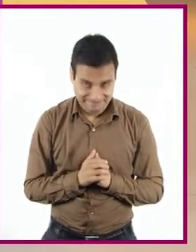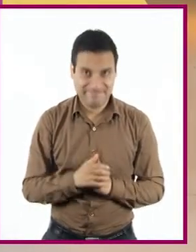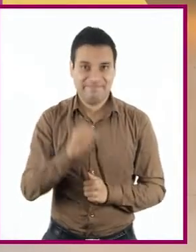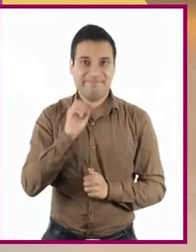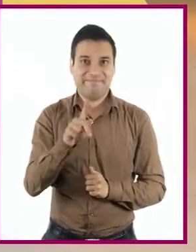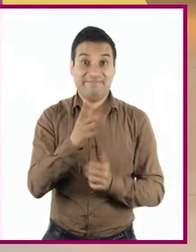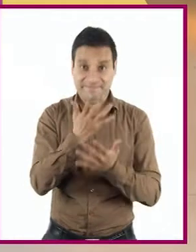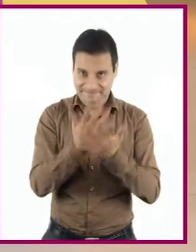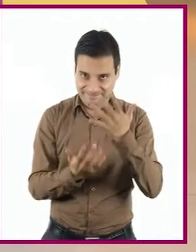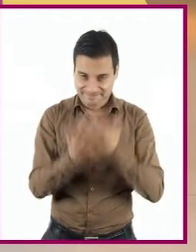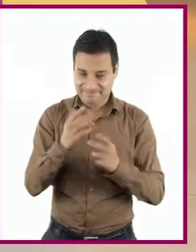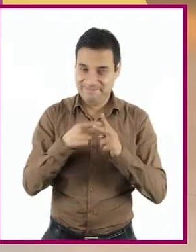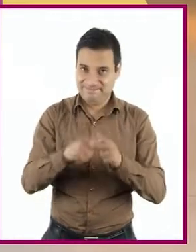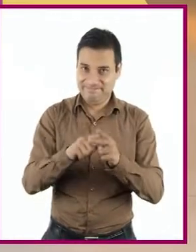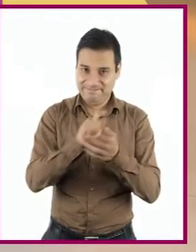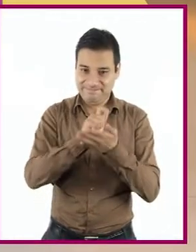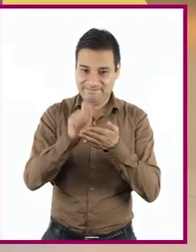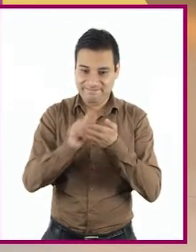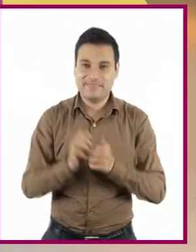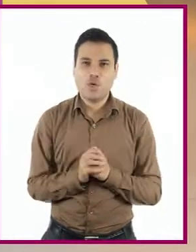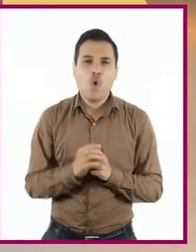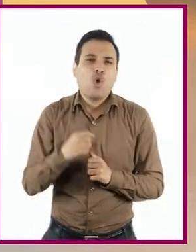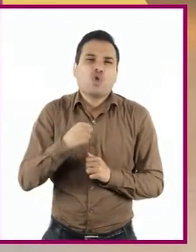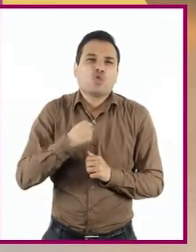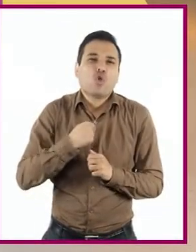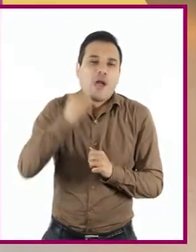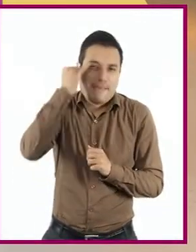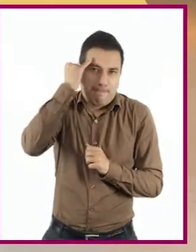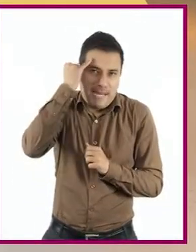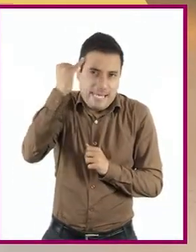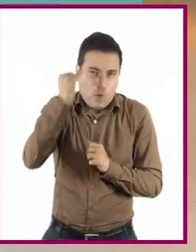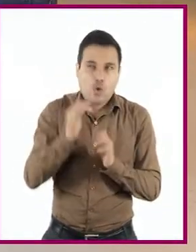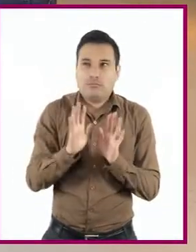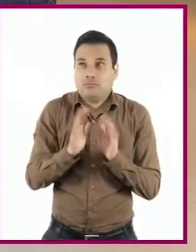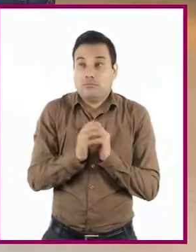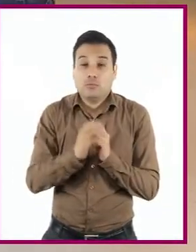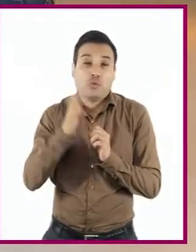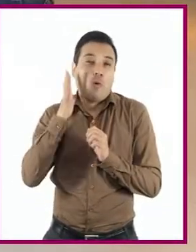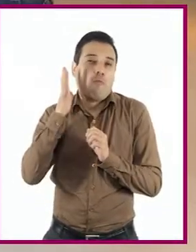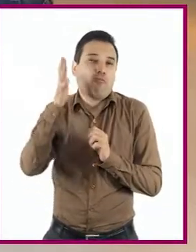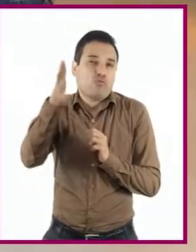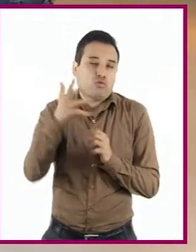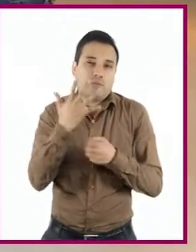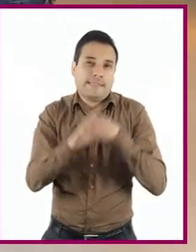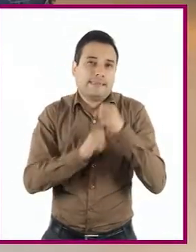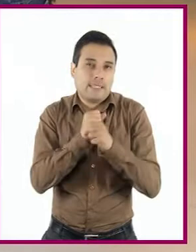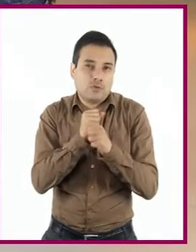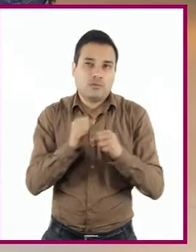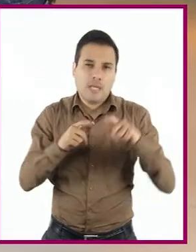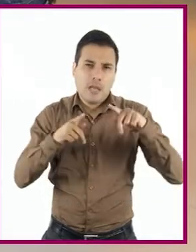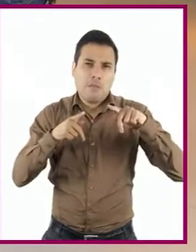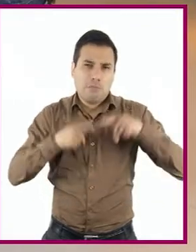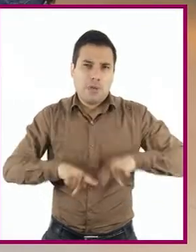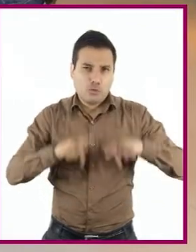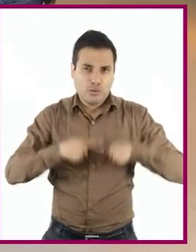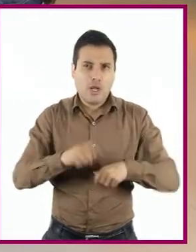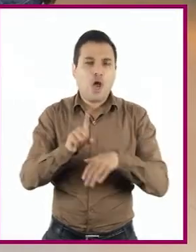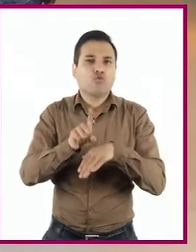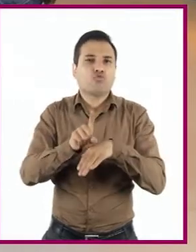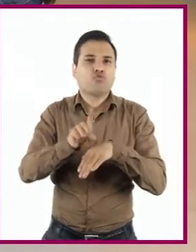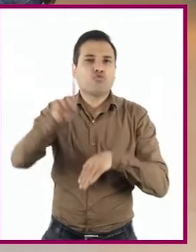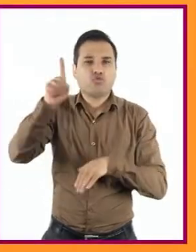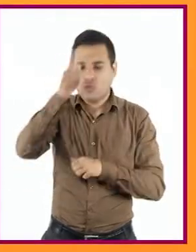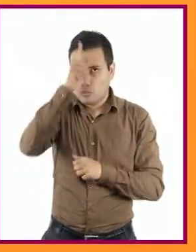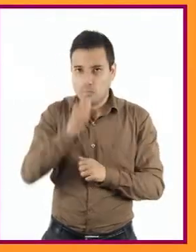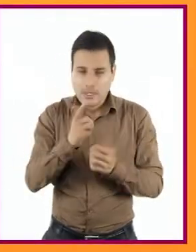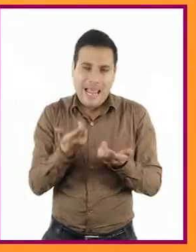obra! Pues fíjate que yo me imagino que tal vez en unos 10 años el hombre va a poder ir a la luna. Bueno, ya sé